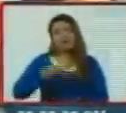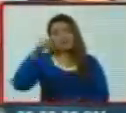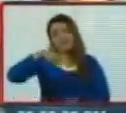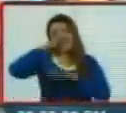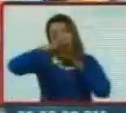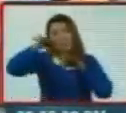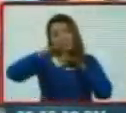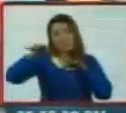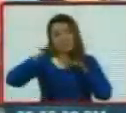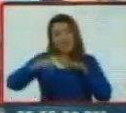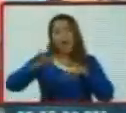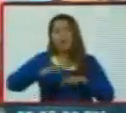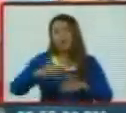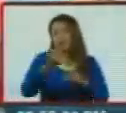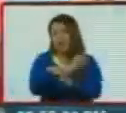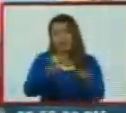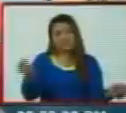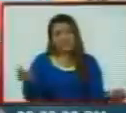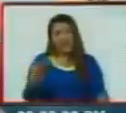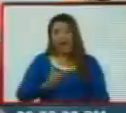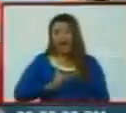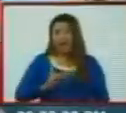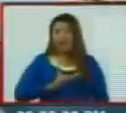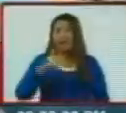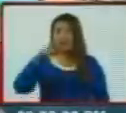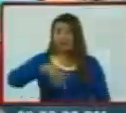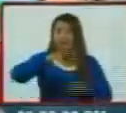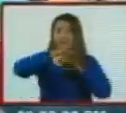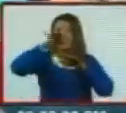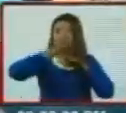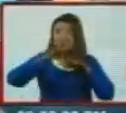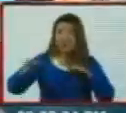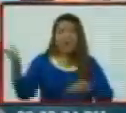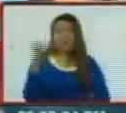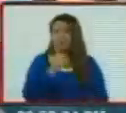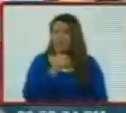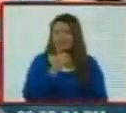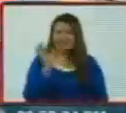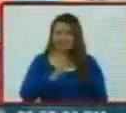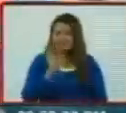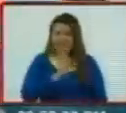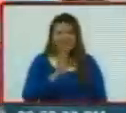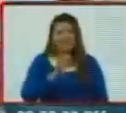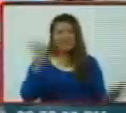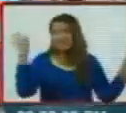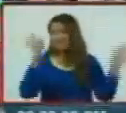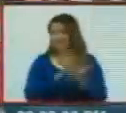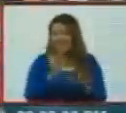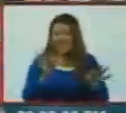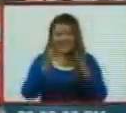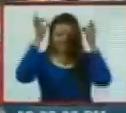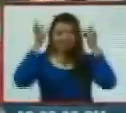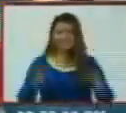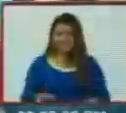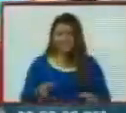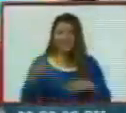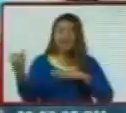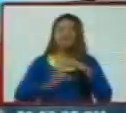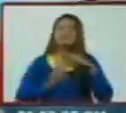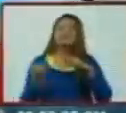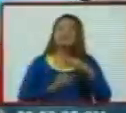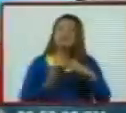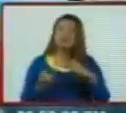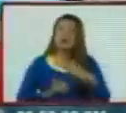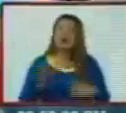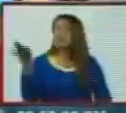municipio. Porque no es posible que el alcalde de este municipio no haya fijado una posición formal, institucional, y no